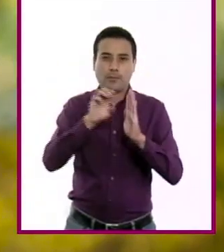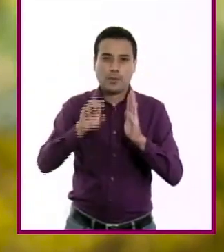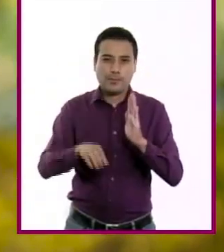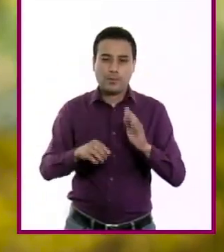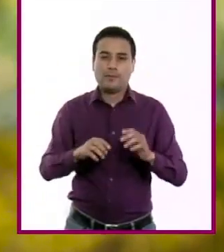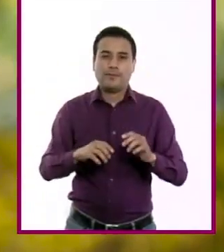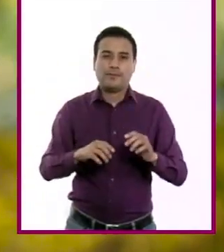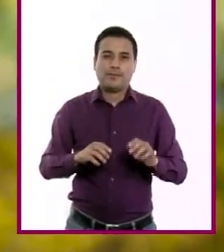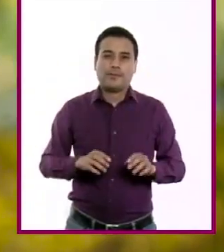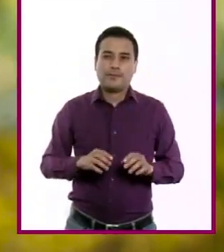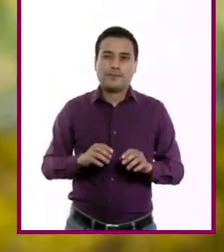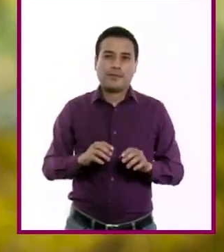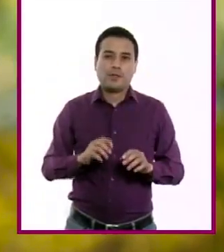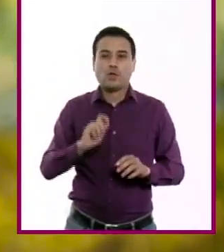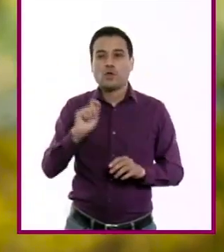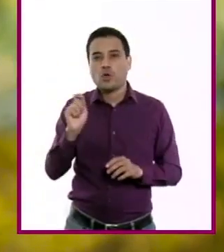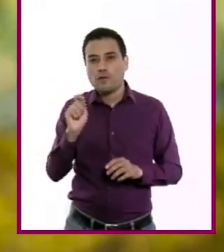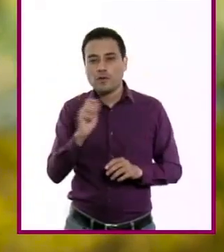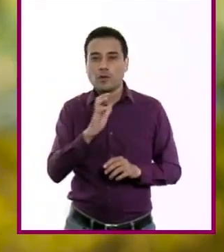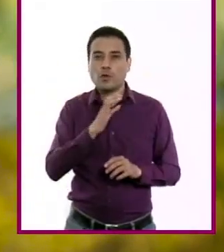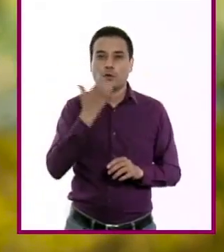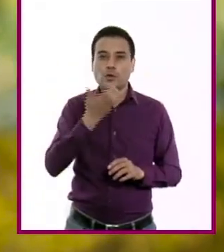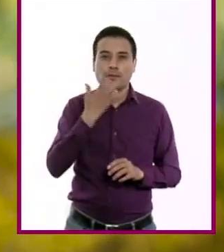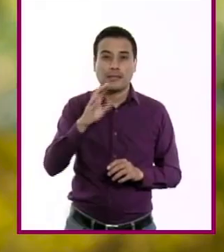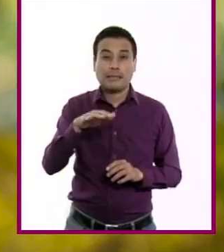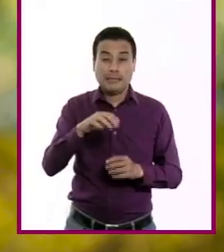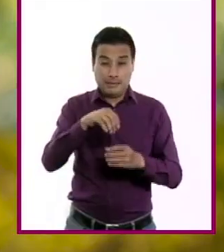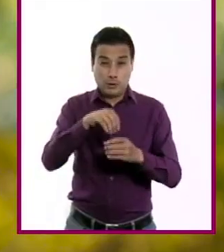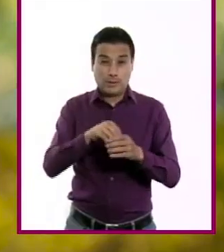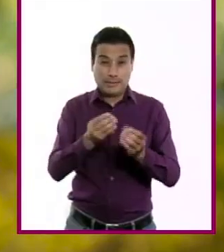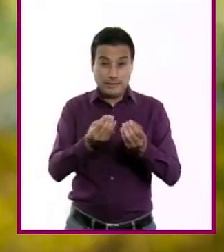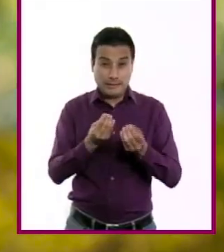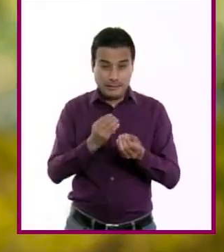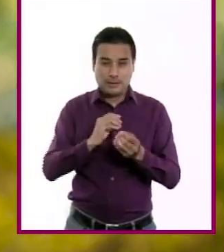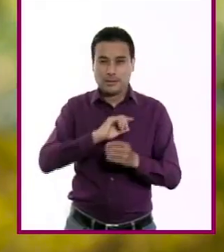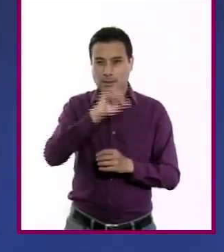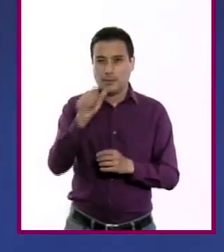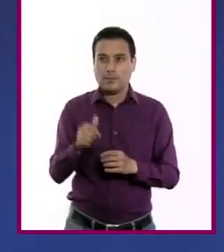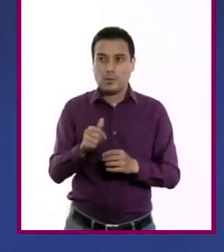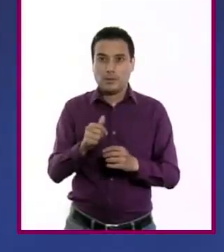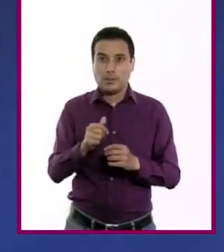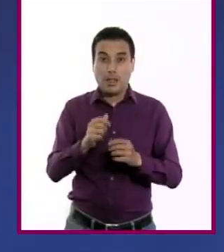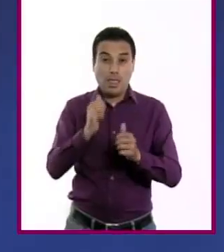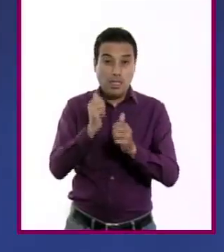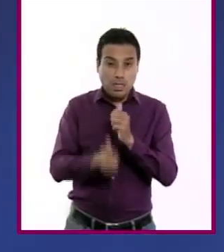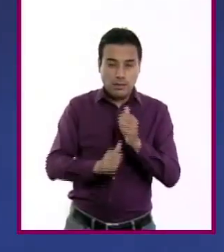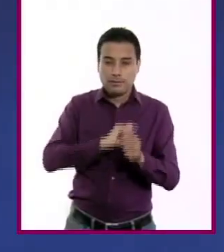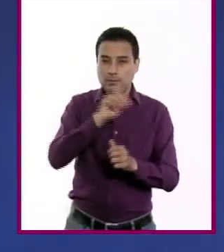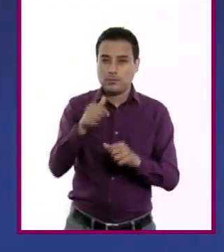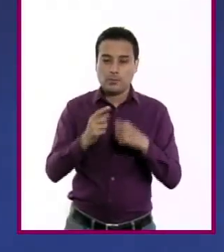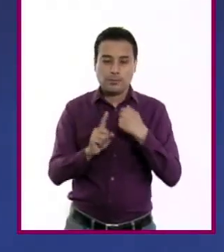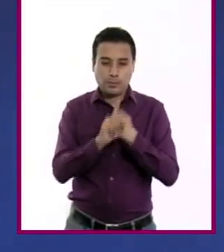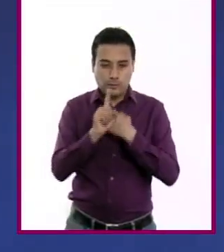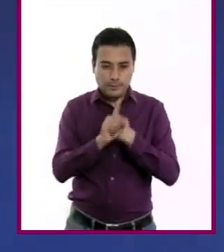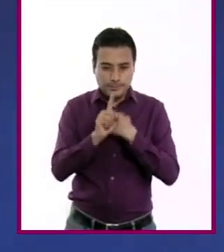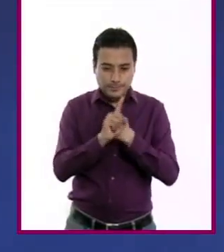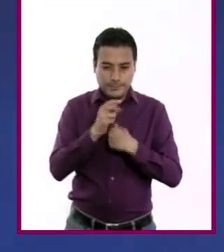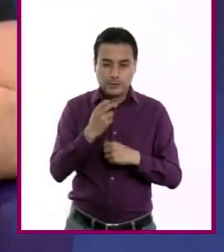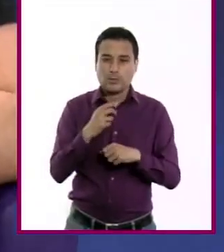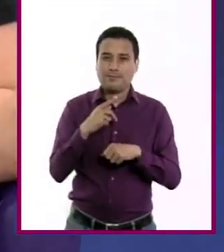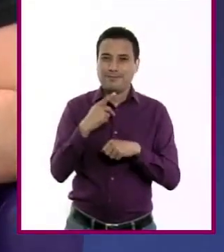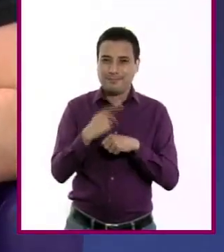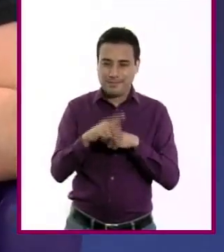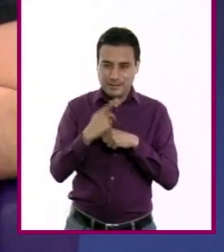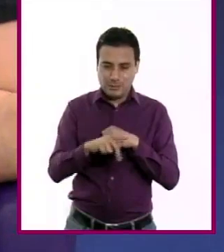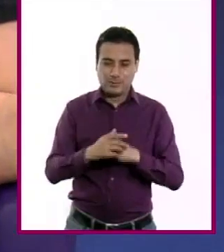amor, dame tu contraseña. Y, pues, ya al final terminan y se queda con la contraseña y vámonos. muchas veces utilizan este tipo de amenazas informáticas también